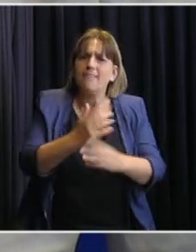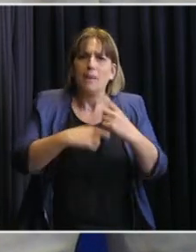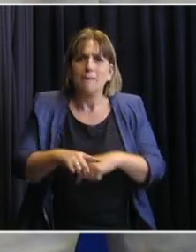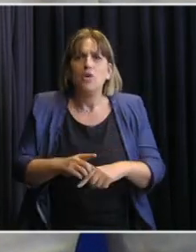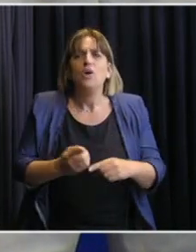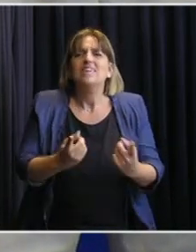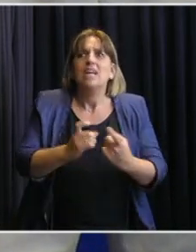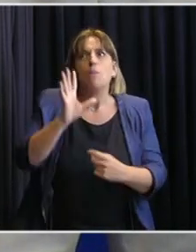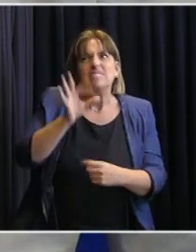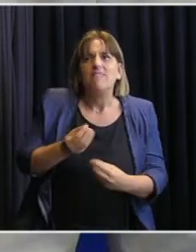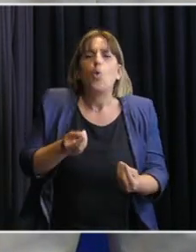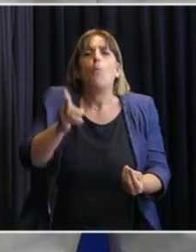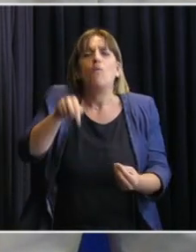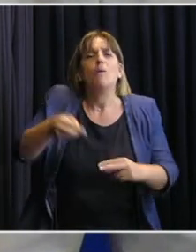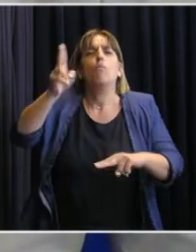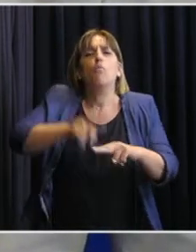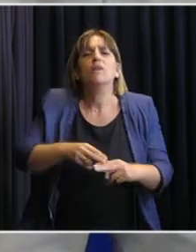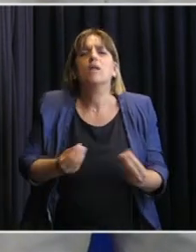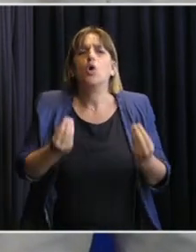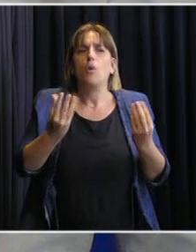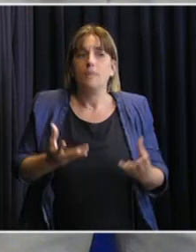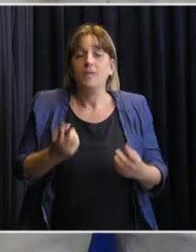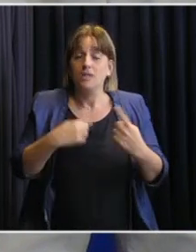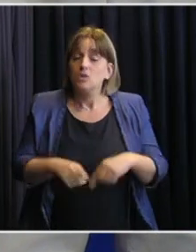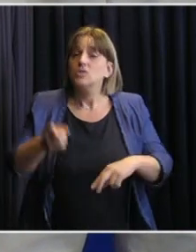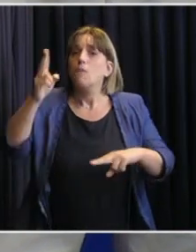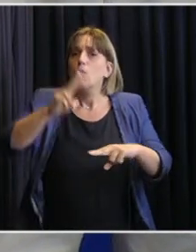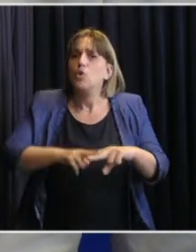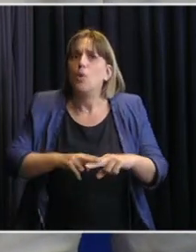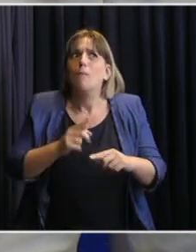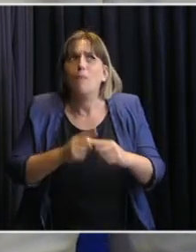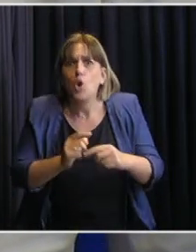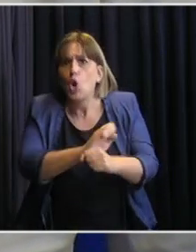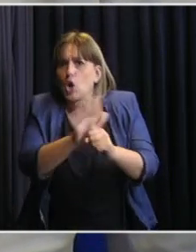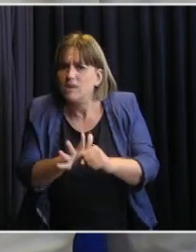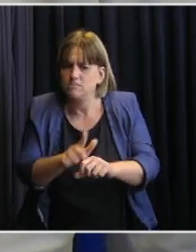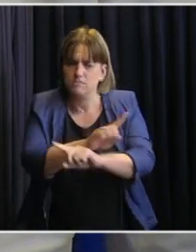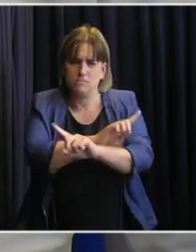con exactitud la causa de muerte. La causa de muerte no fue el virus,